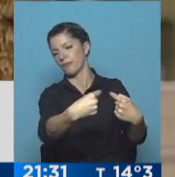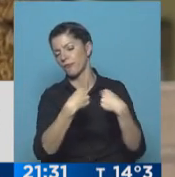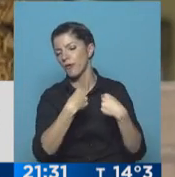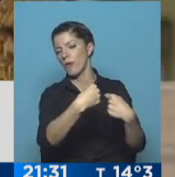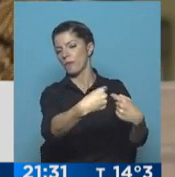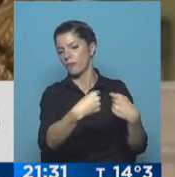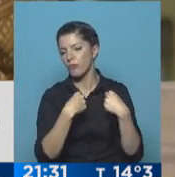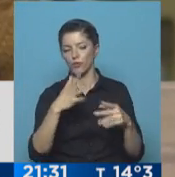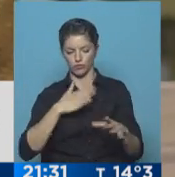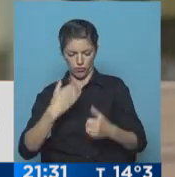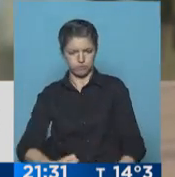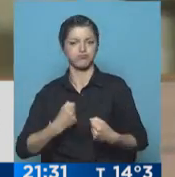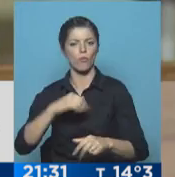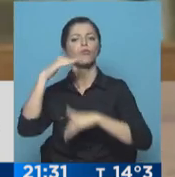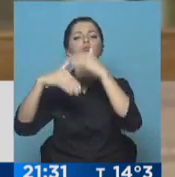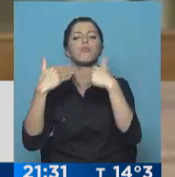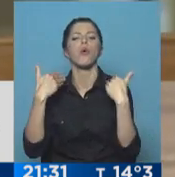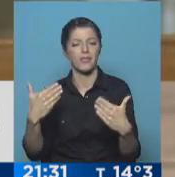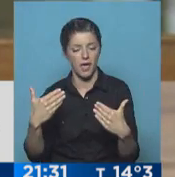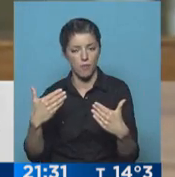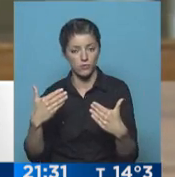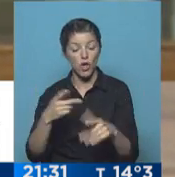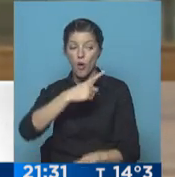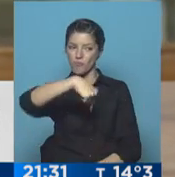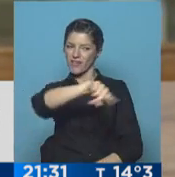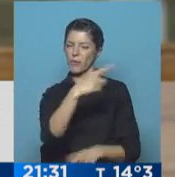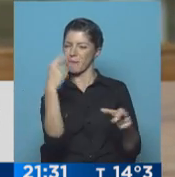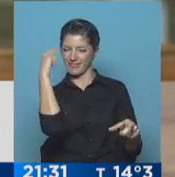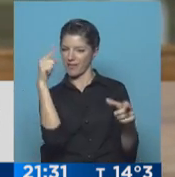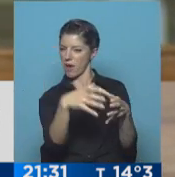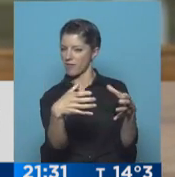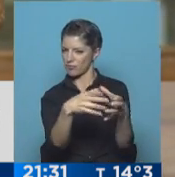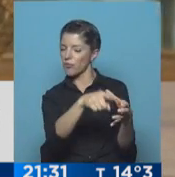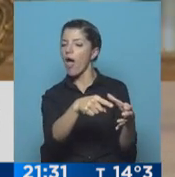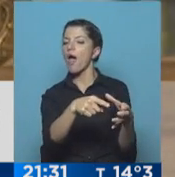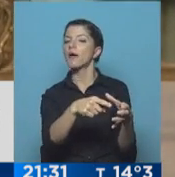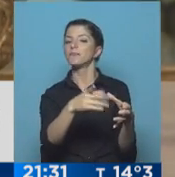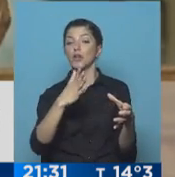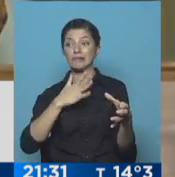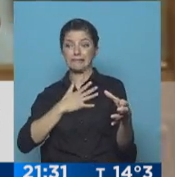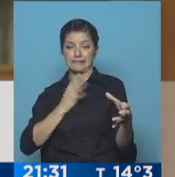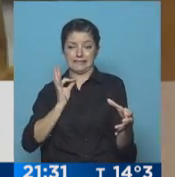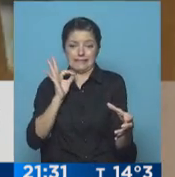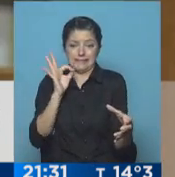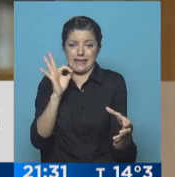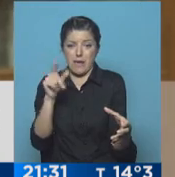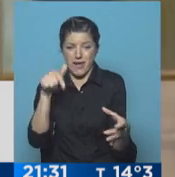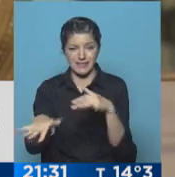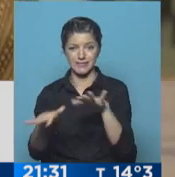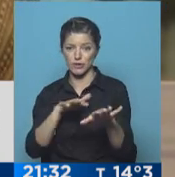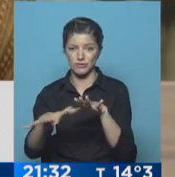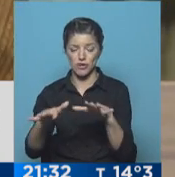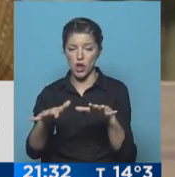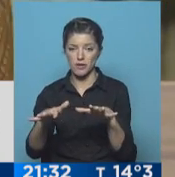rueda cuando pensábamos o pensaban ellos que llegábamos a esta